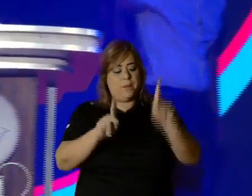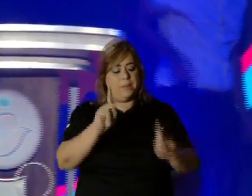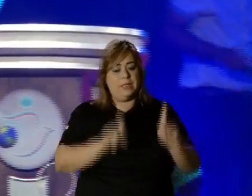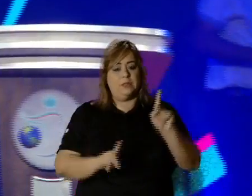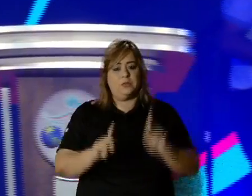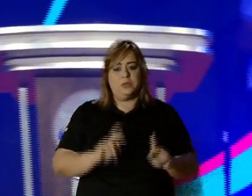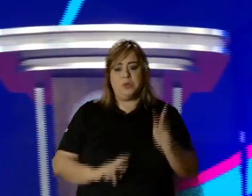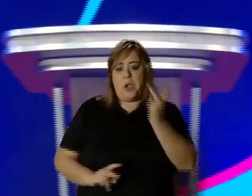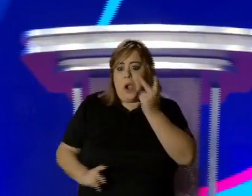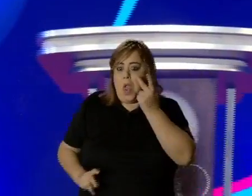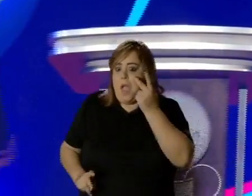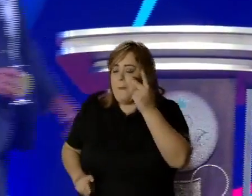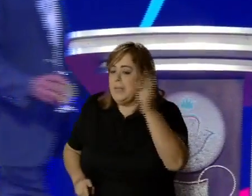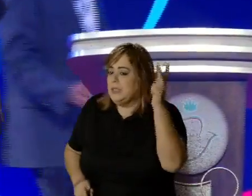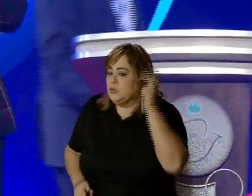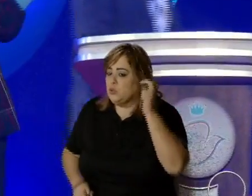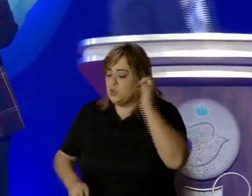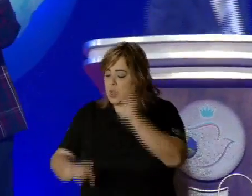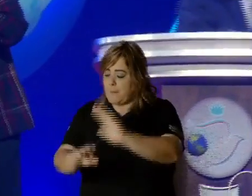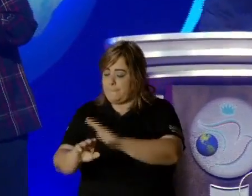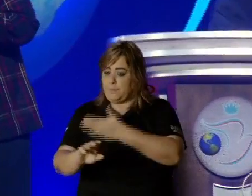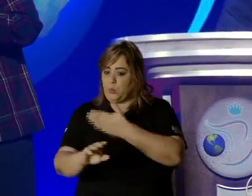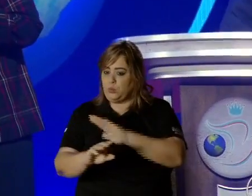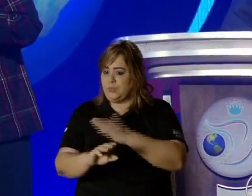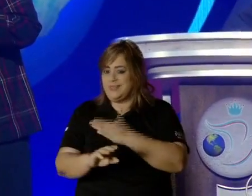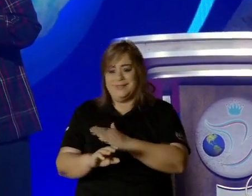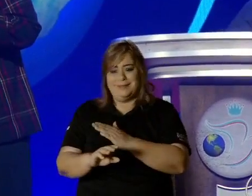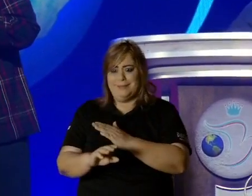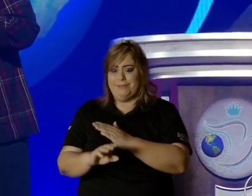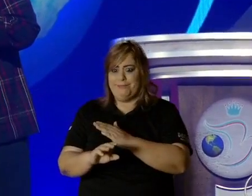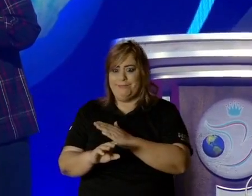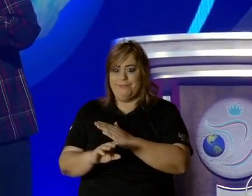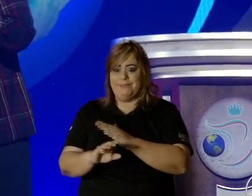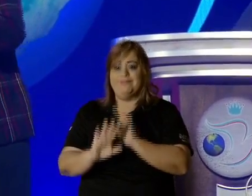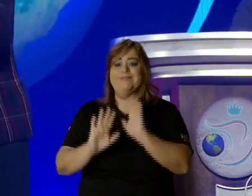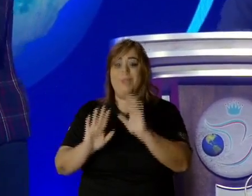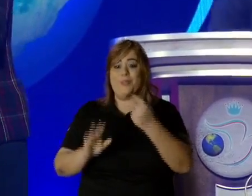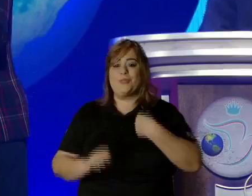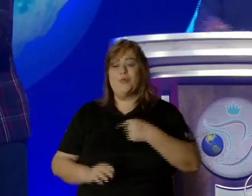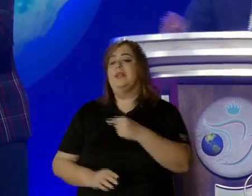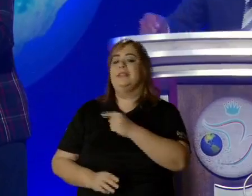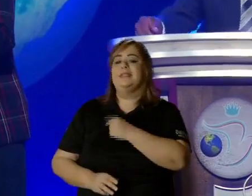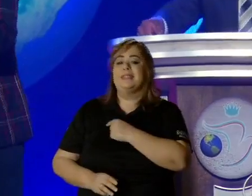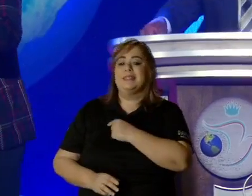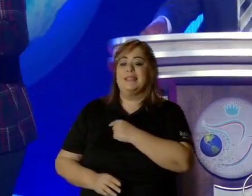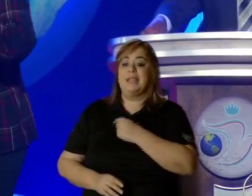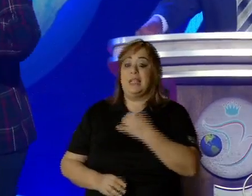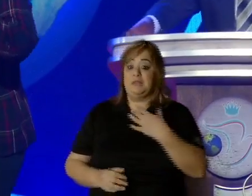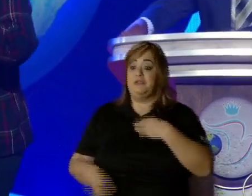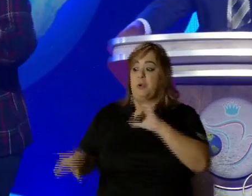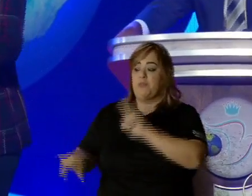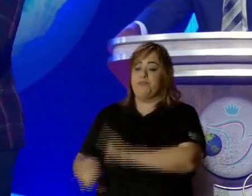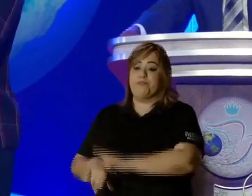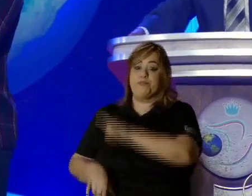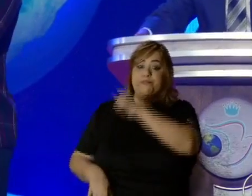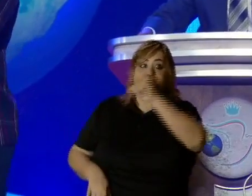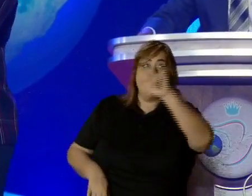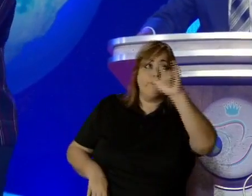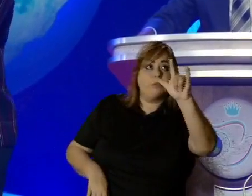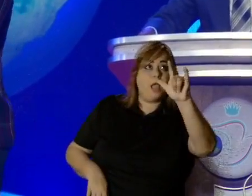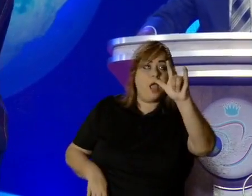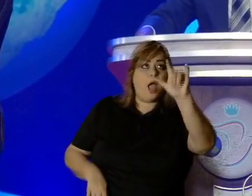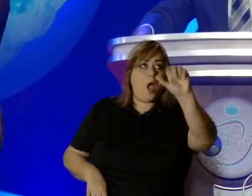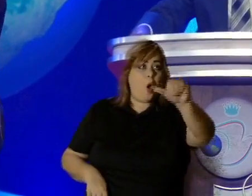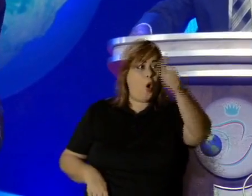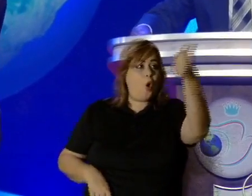esta música. Pero esa es nuestra música. Y si yo voy a África, tum, tum, y voy a